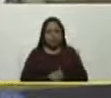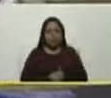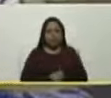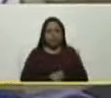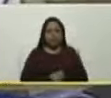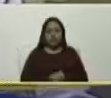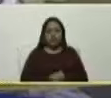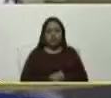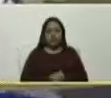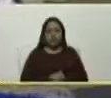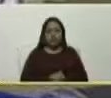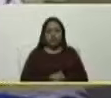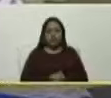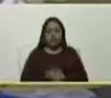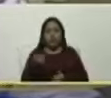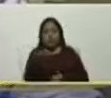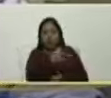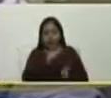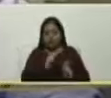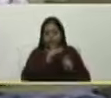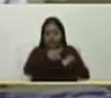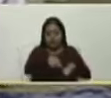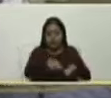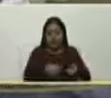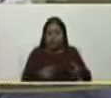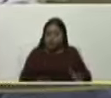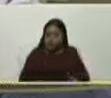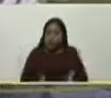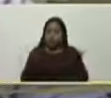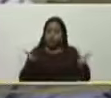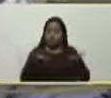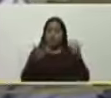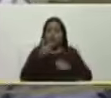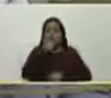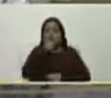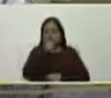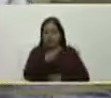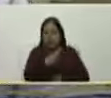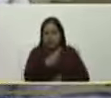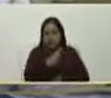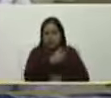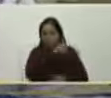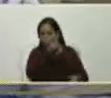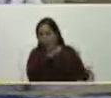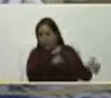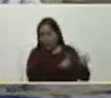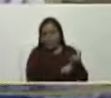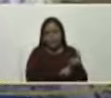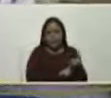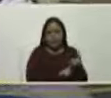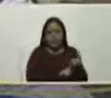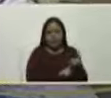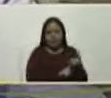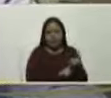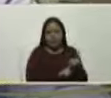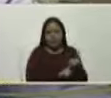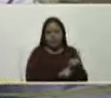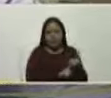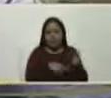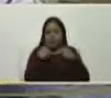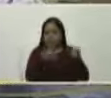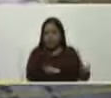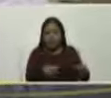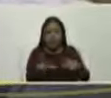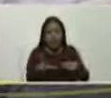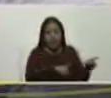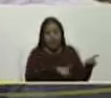para que ustedes inviertan con la facilidad absoluta de darlo ya